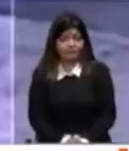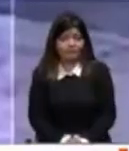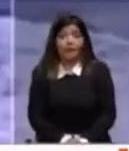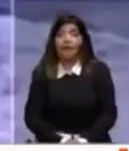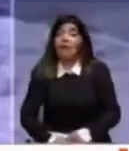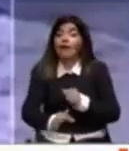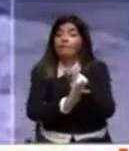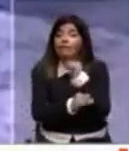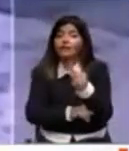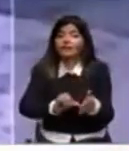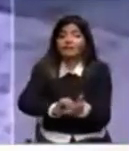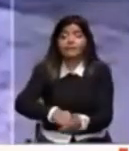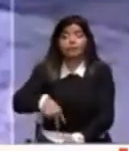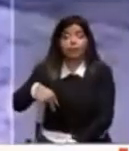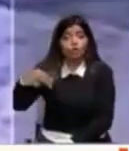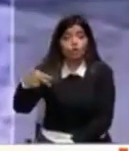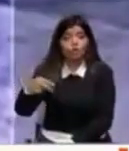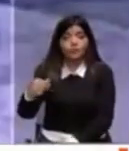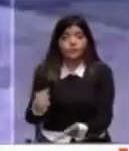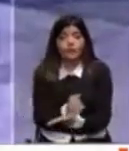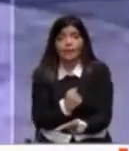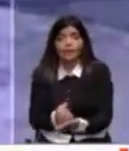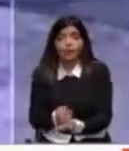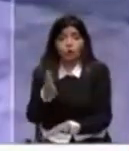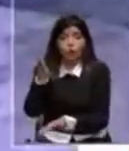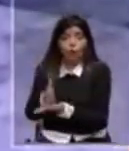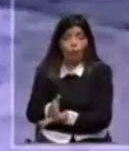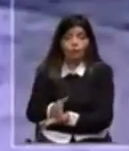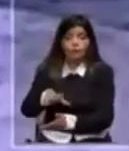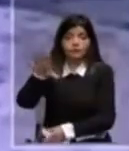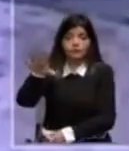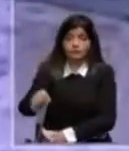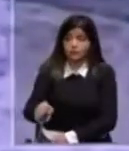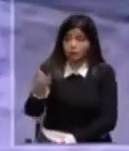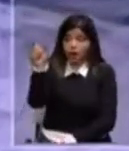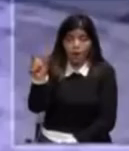estaría gestionando una orden de detención en contra del conductor